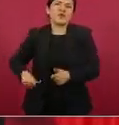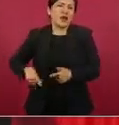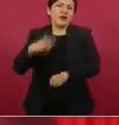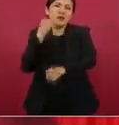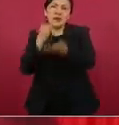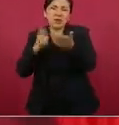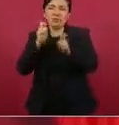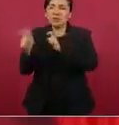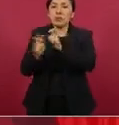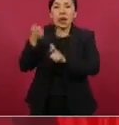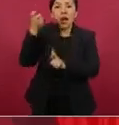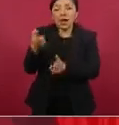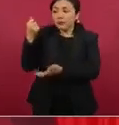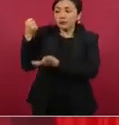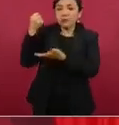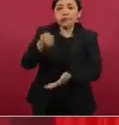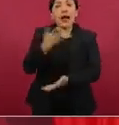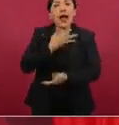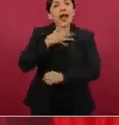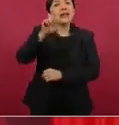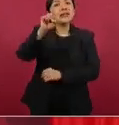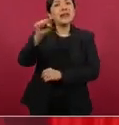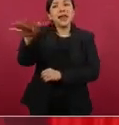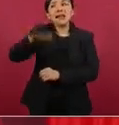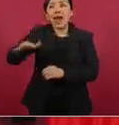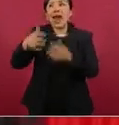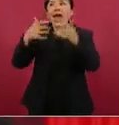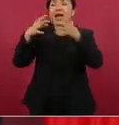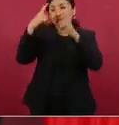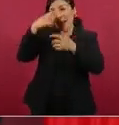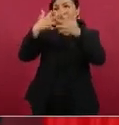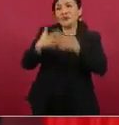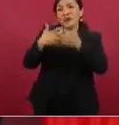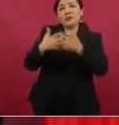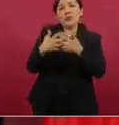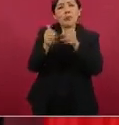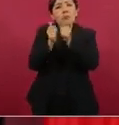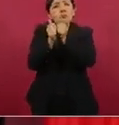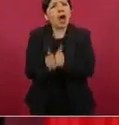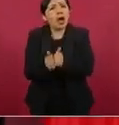y estaban las 60 hidroeléctricas paradas.